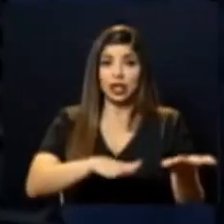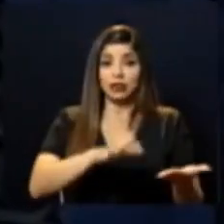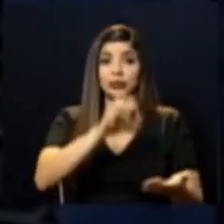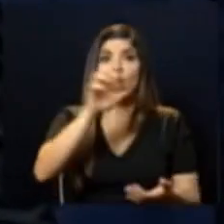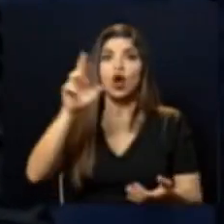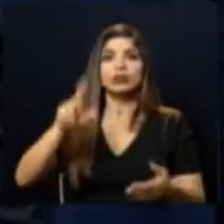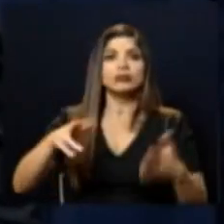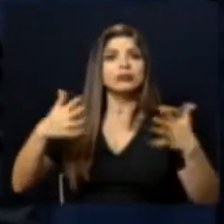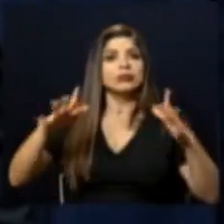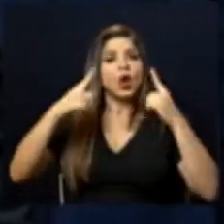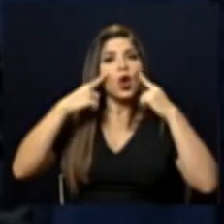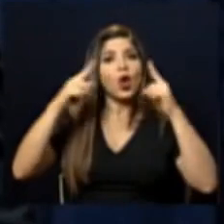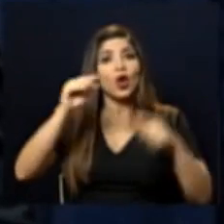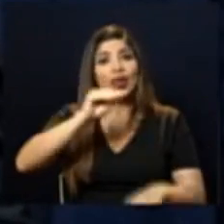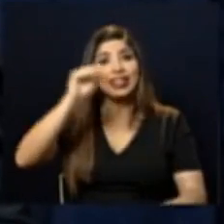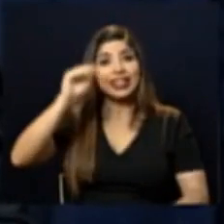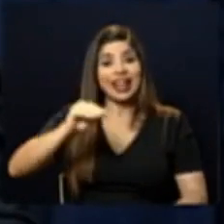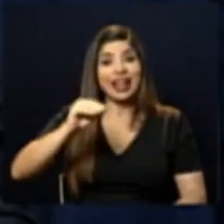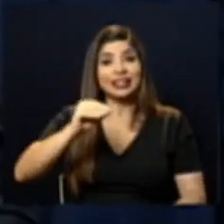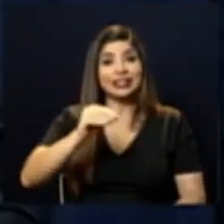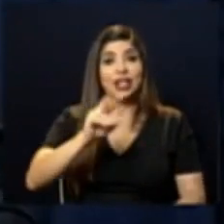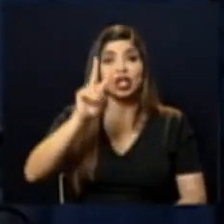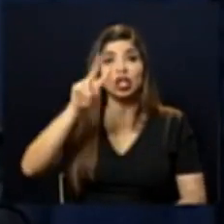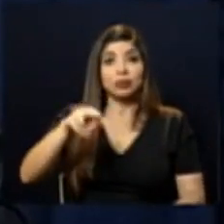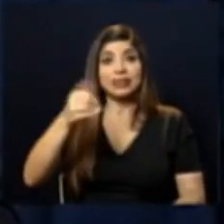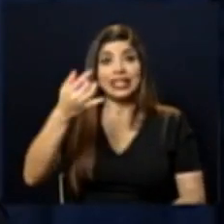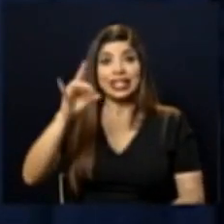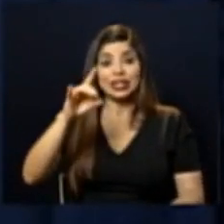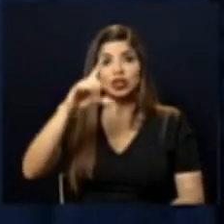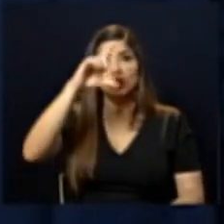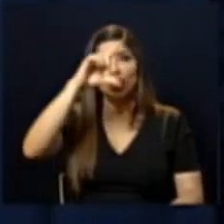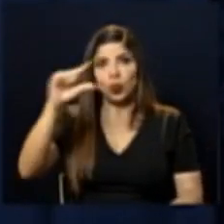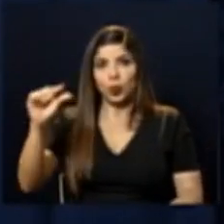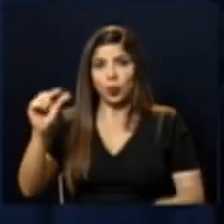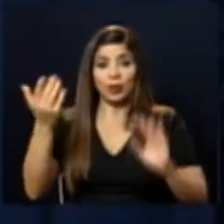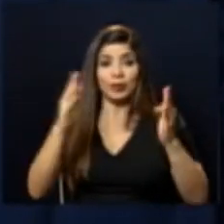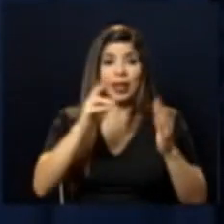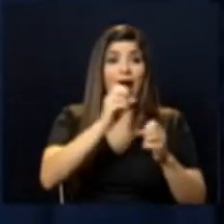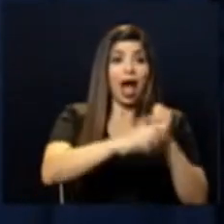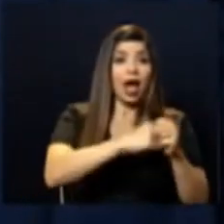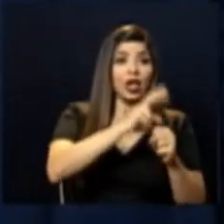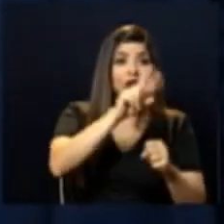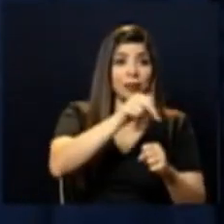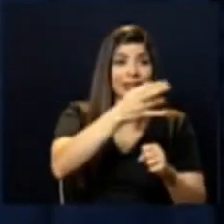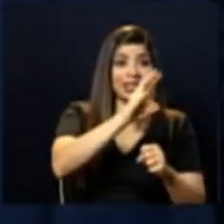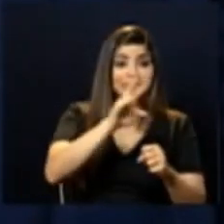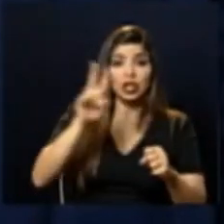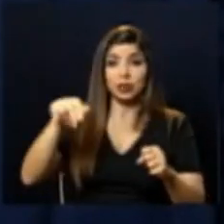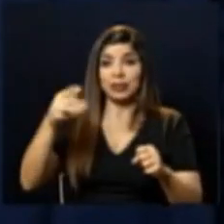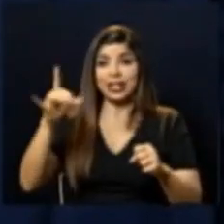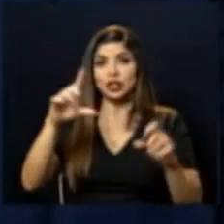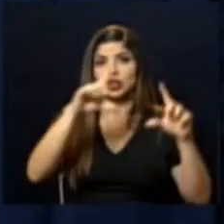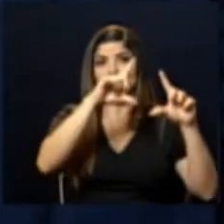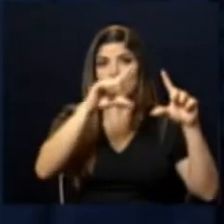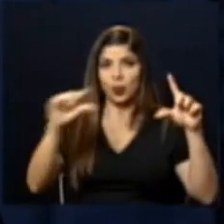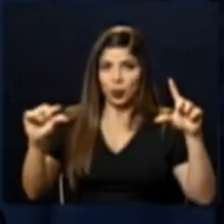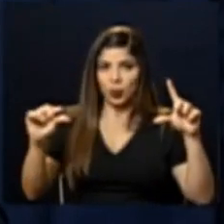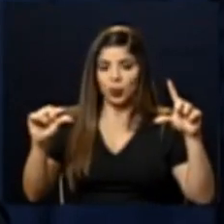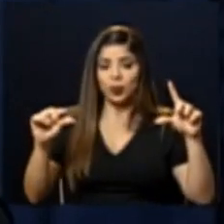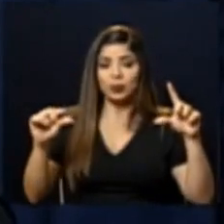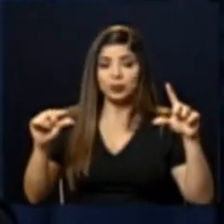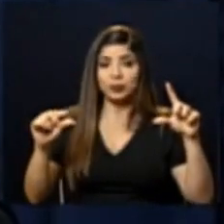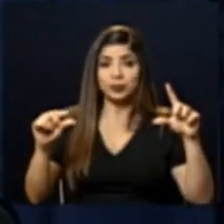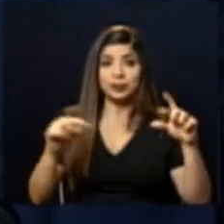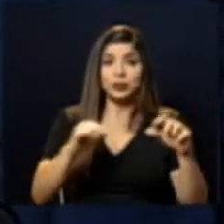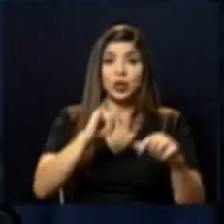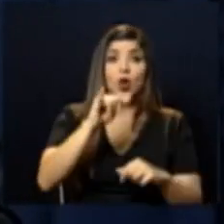Rica logró bajar la tasa en 2018 con relación al 2017. La reducción que